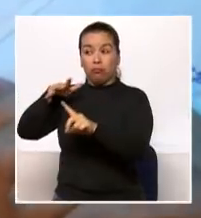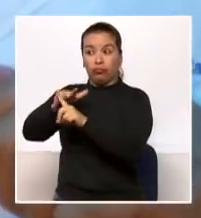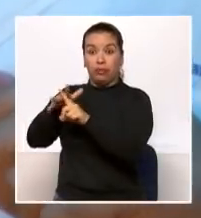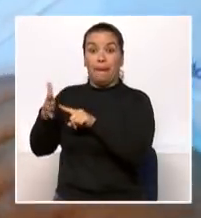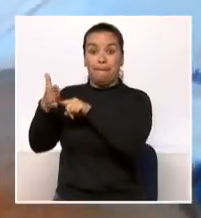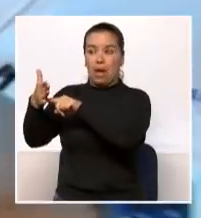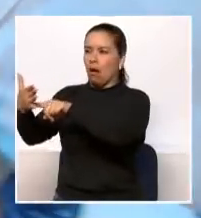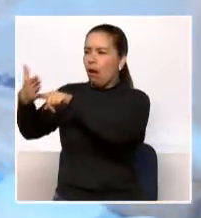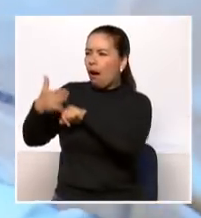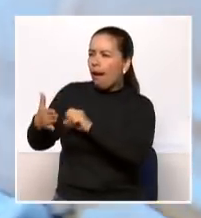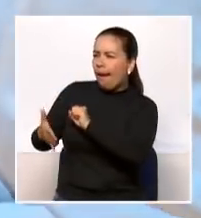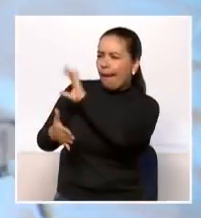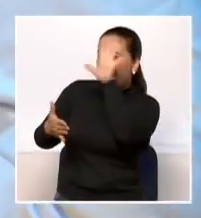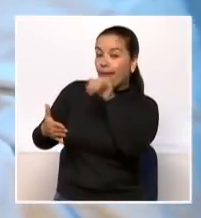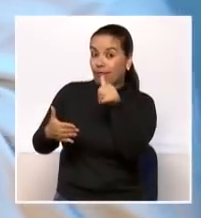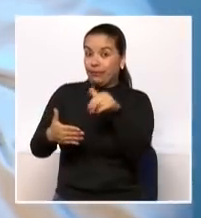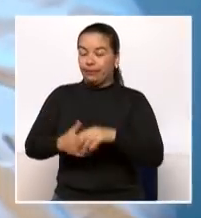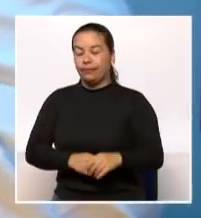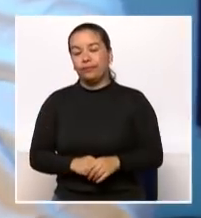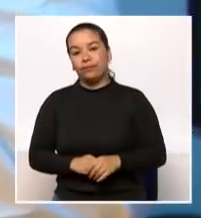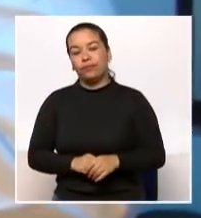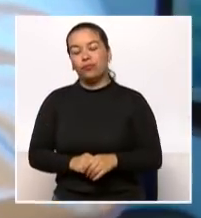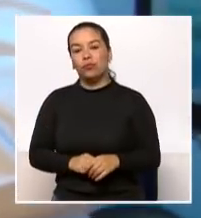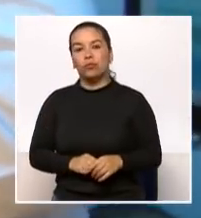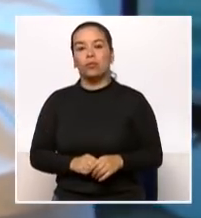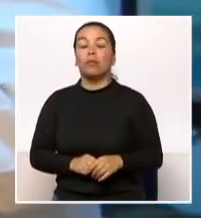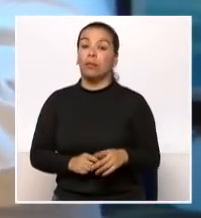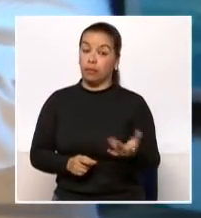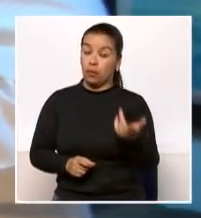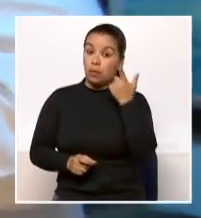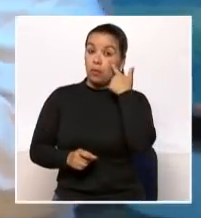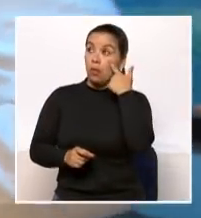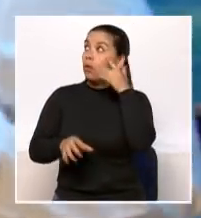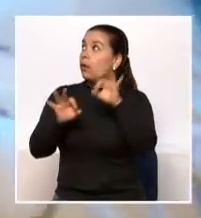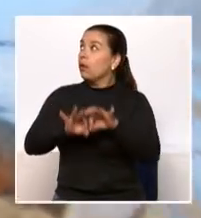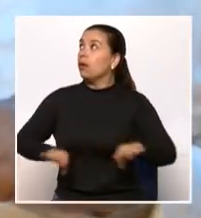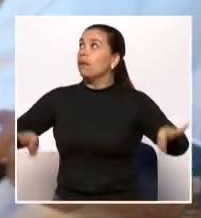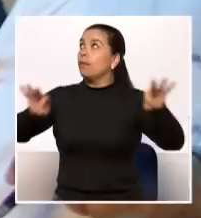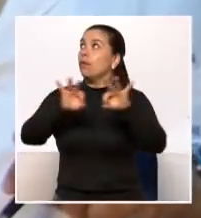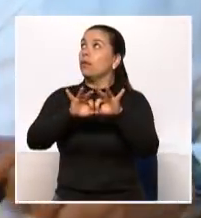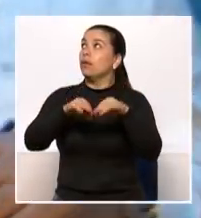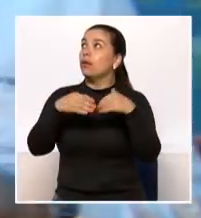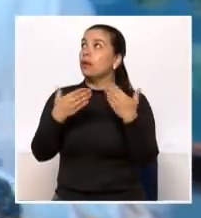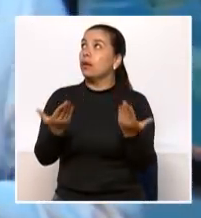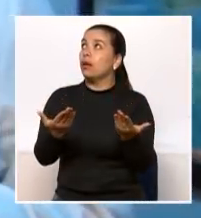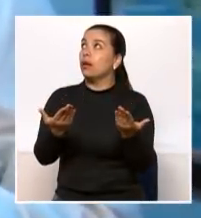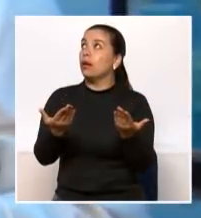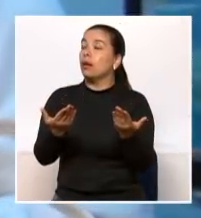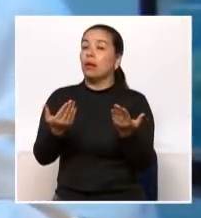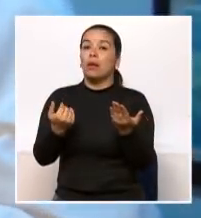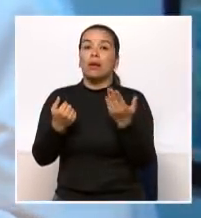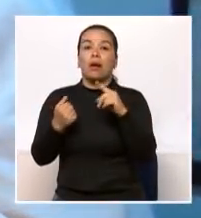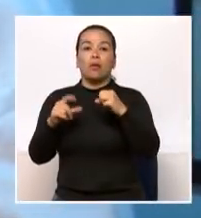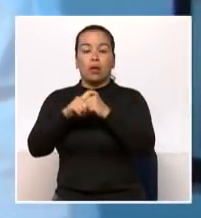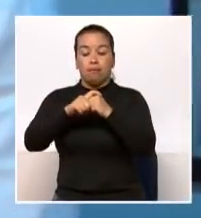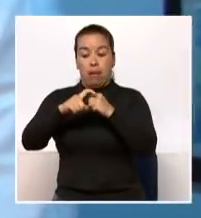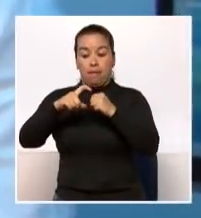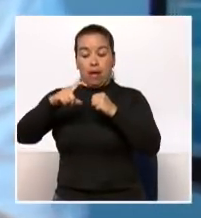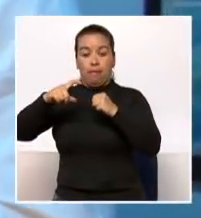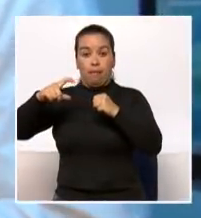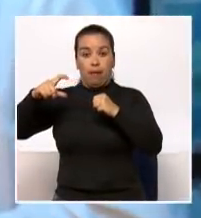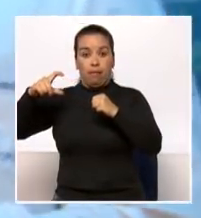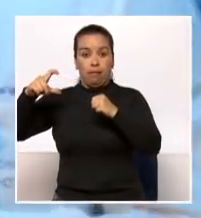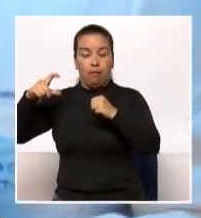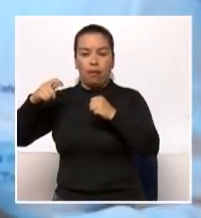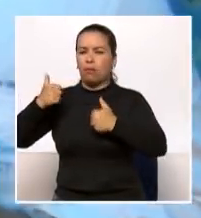lineal, ¿cierto? Entonces, hay que tener en cuenta que cada transductor tiene una frecuencia, ¿cierto? Tiene una frecuencia,